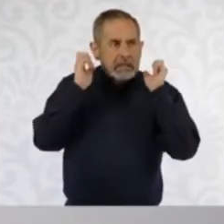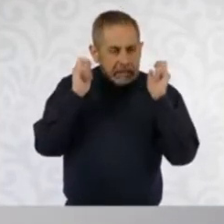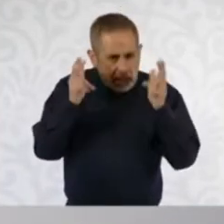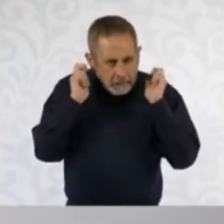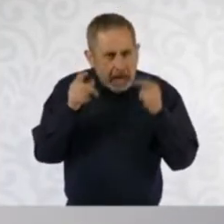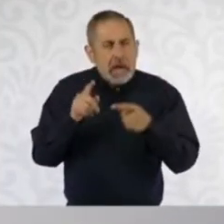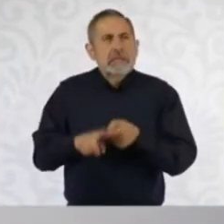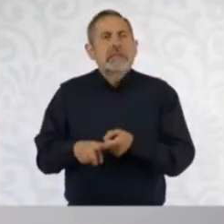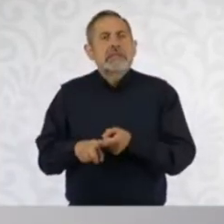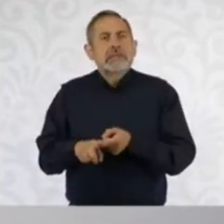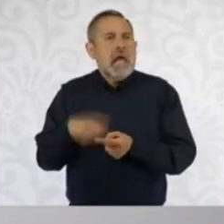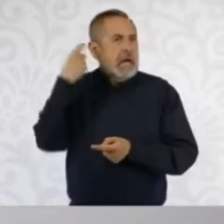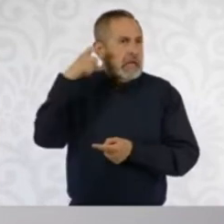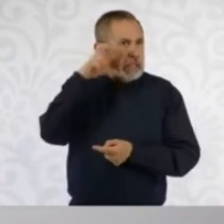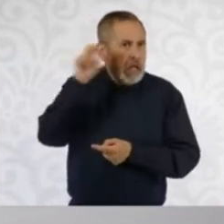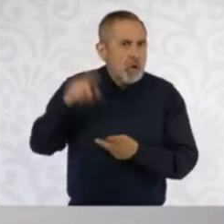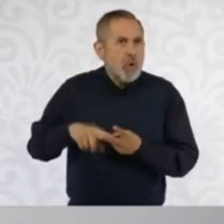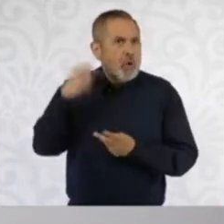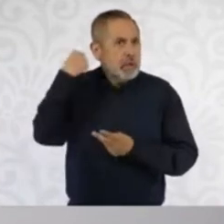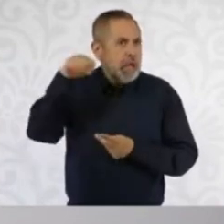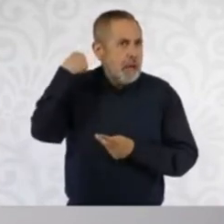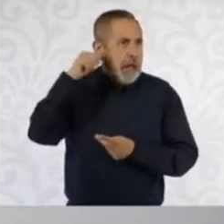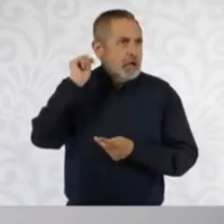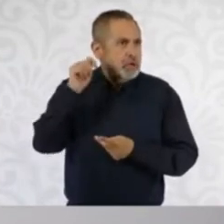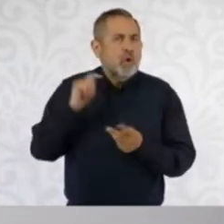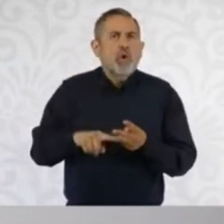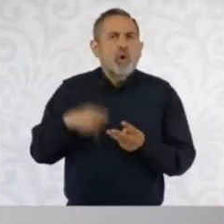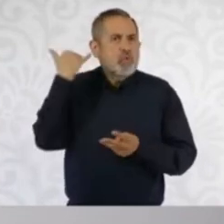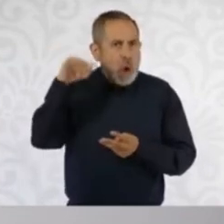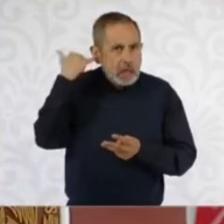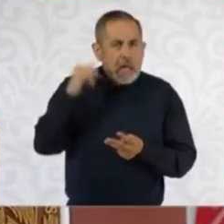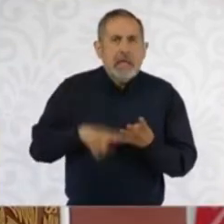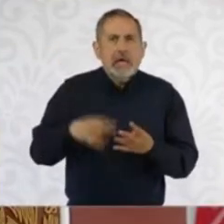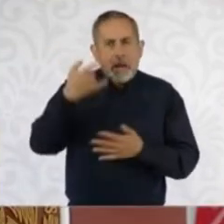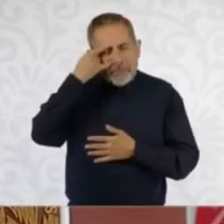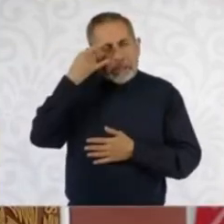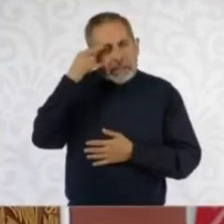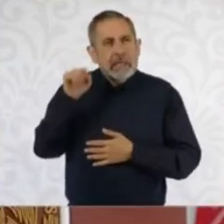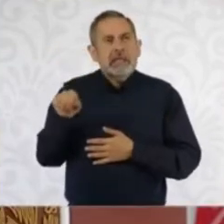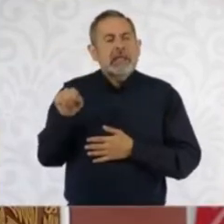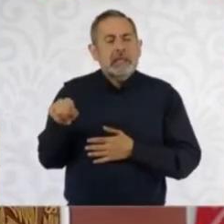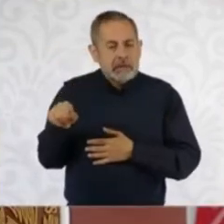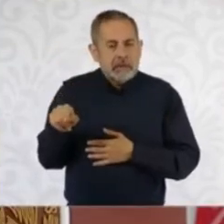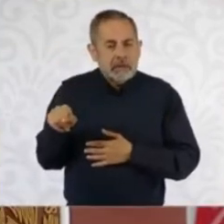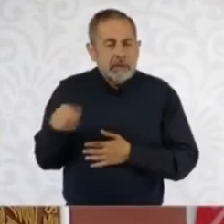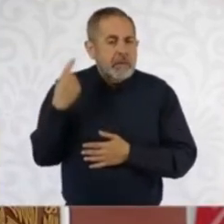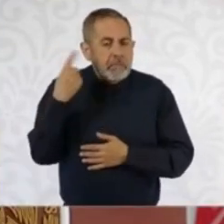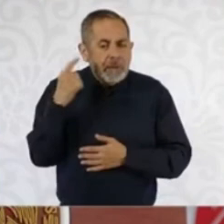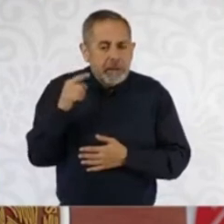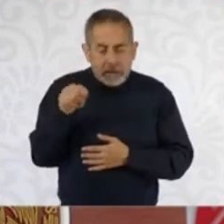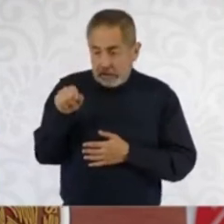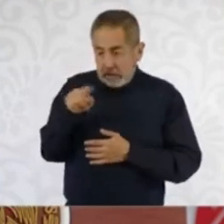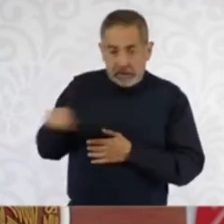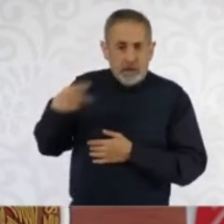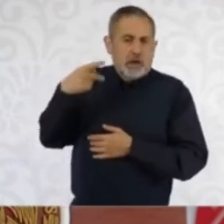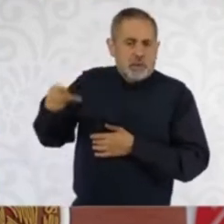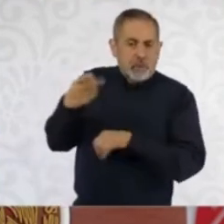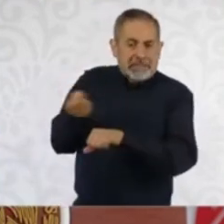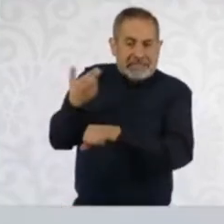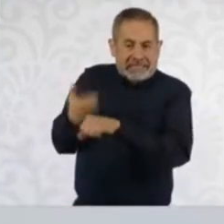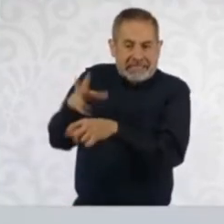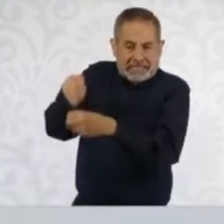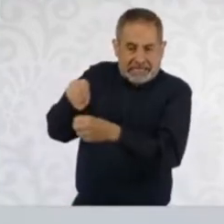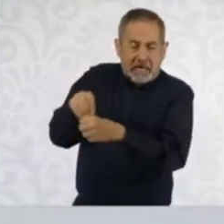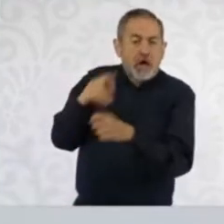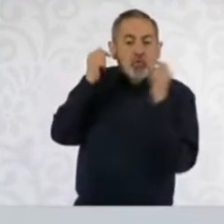Chiapas, Quintana Roo, Tabasco, Yucatán, Campeche, para que sus propias secretarías de turismo